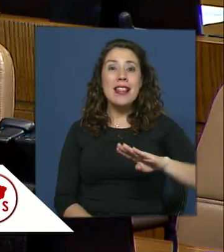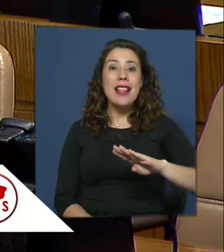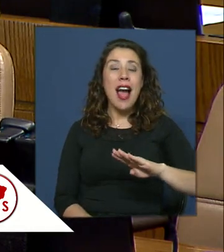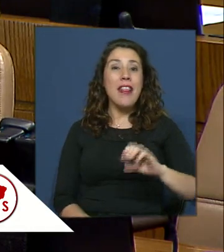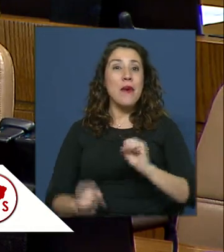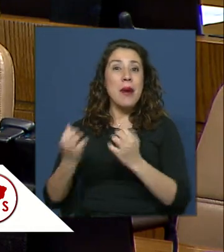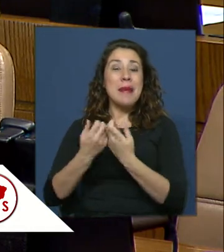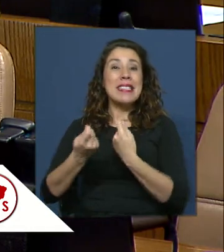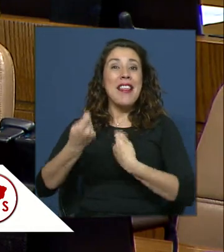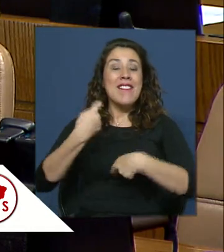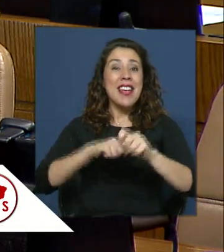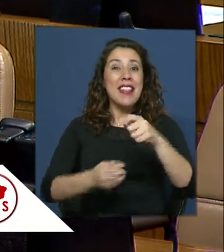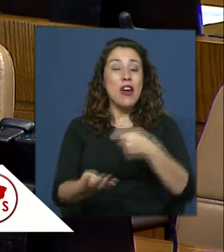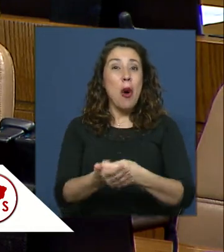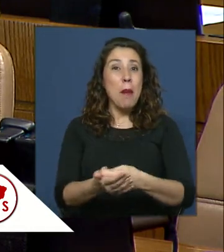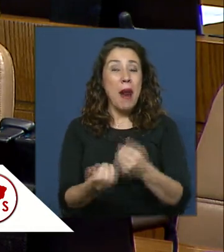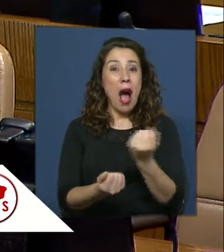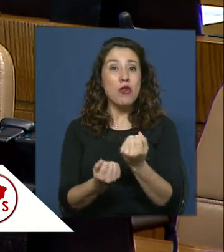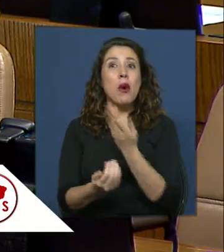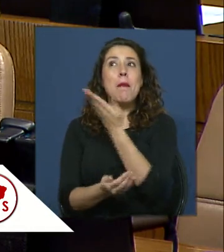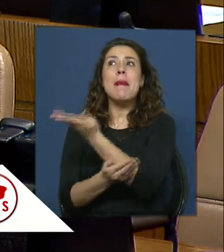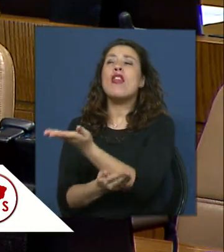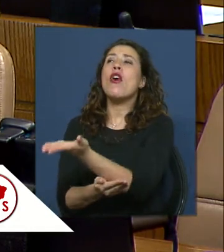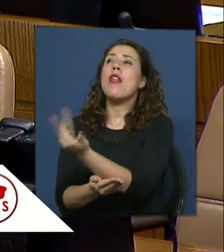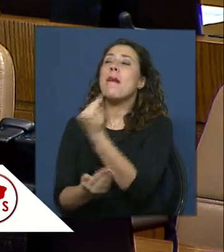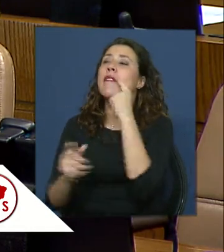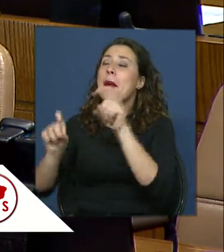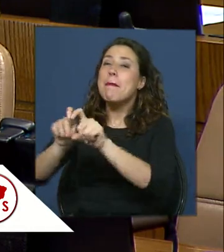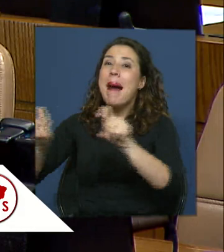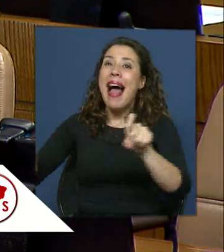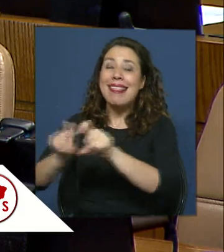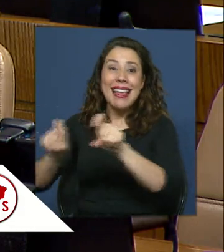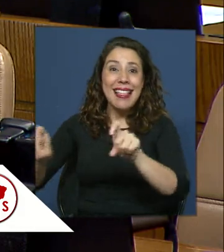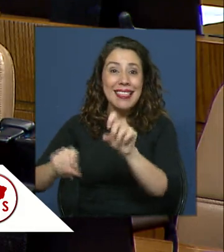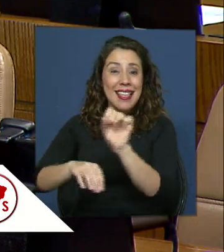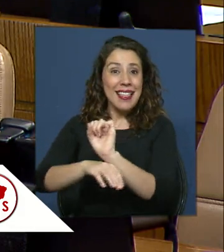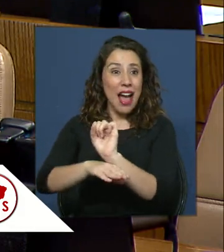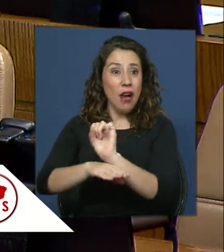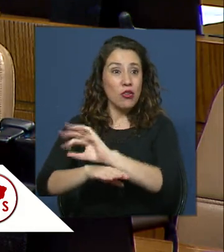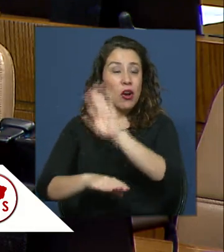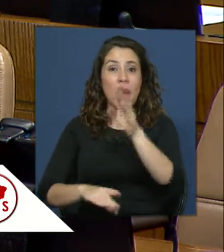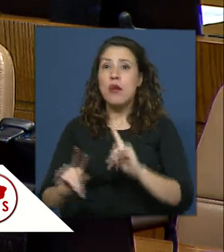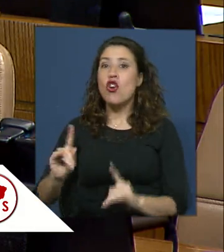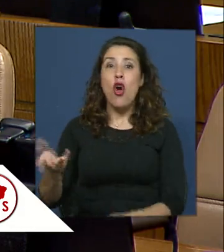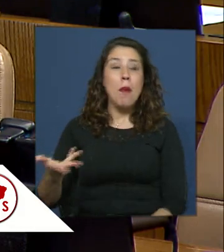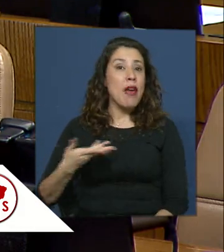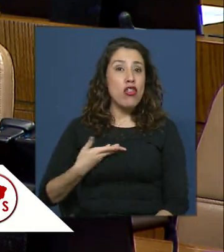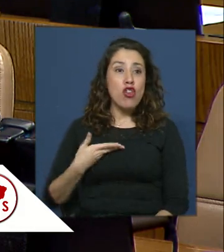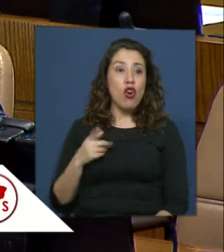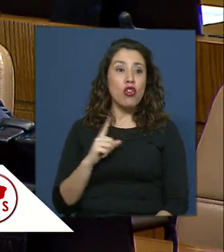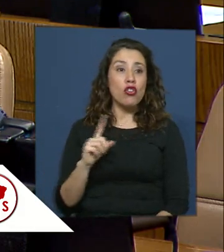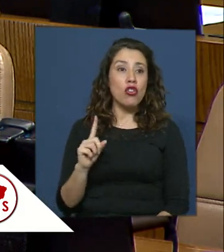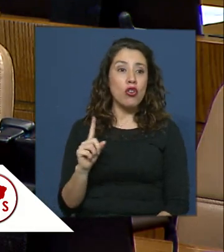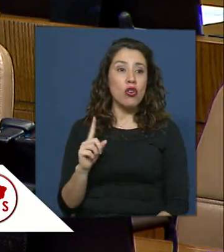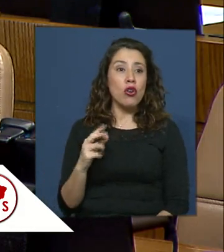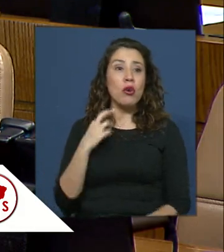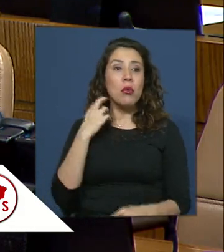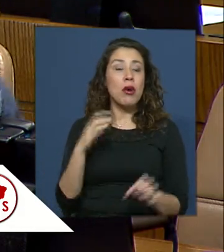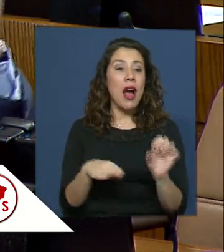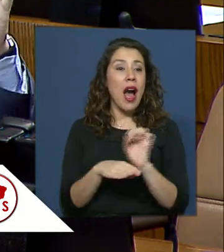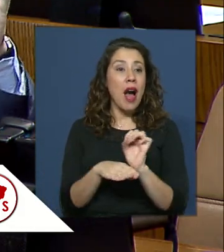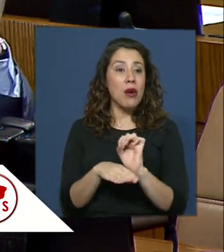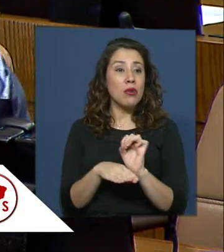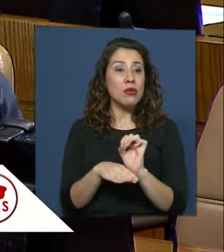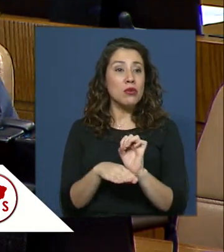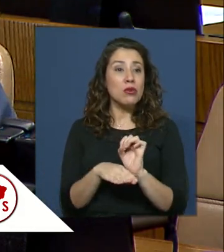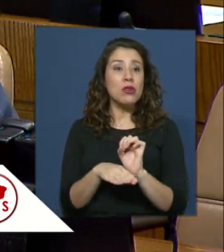Montt. Cuando él pidió la patente previamente a la compra del vehículo, no se la dieron, porque no olvidemos que todos los vehículos de la